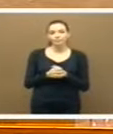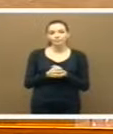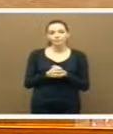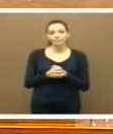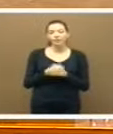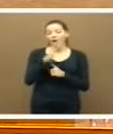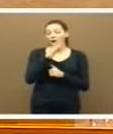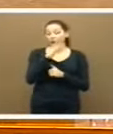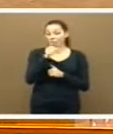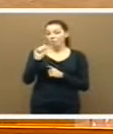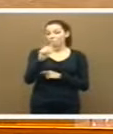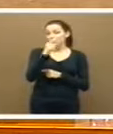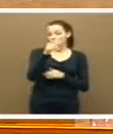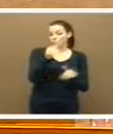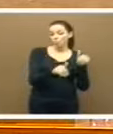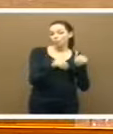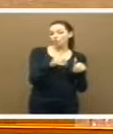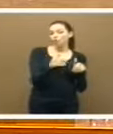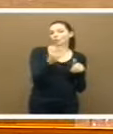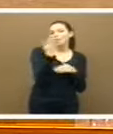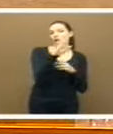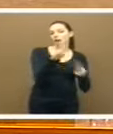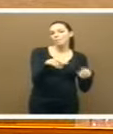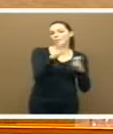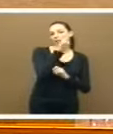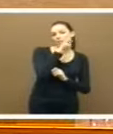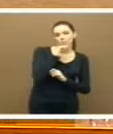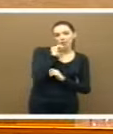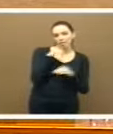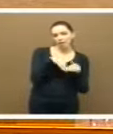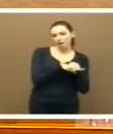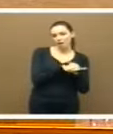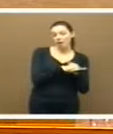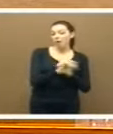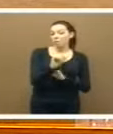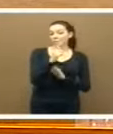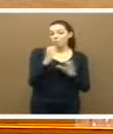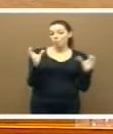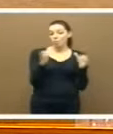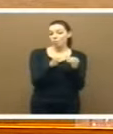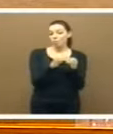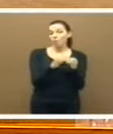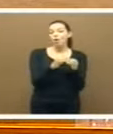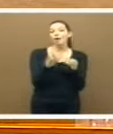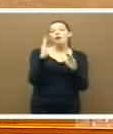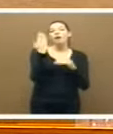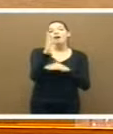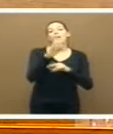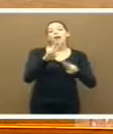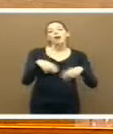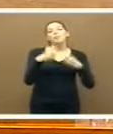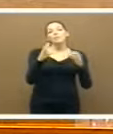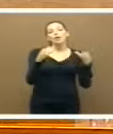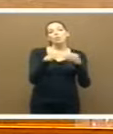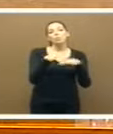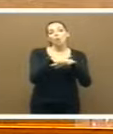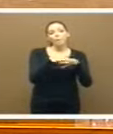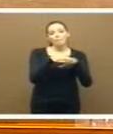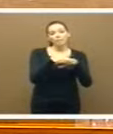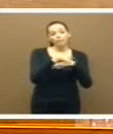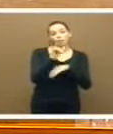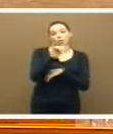vamos a pasar a votar, señorías, en primer lugar, las enmiendas reservadas a esta sección. Primer grupo de enmiendas transaccionadas por el Grupo Mixto, el Grupo Parlamentario